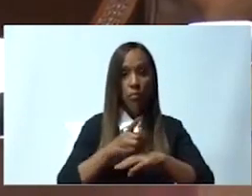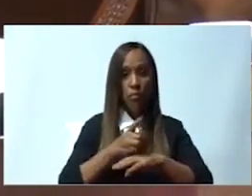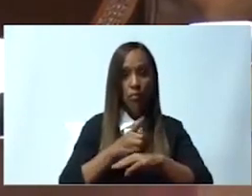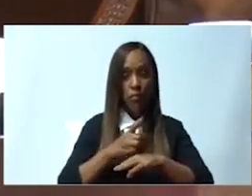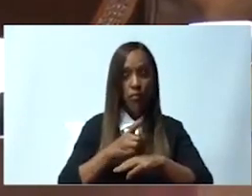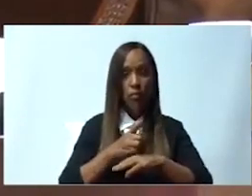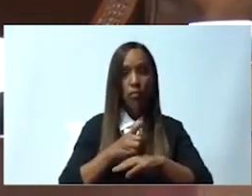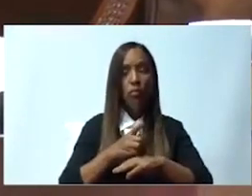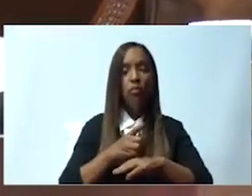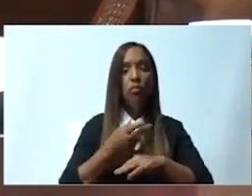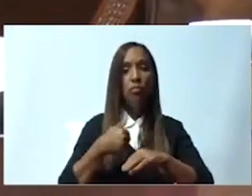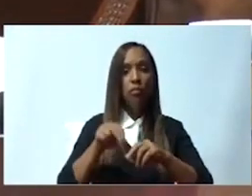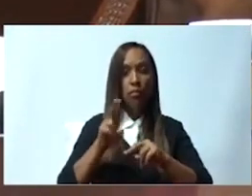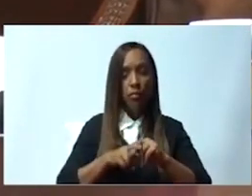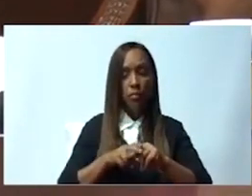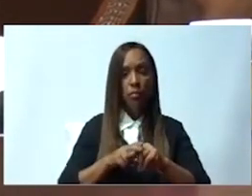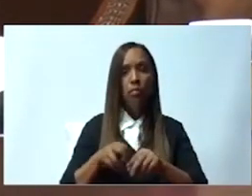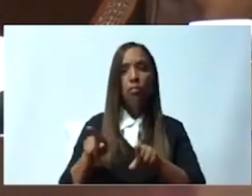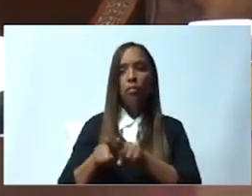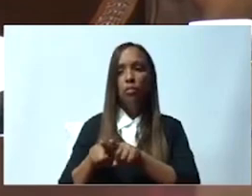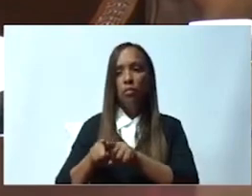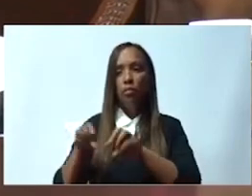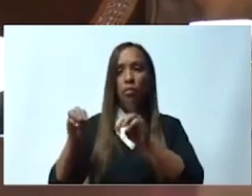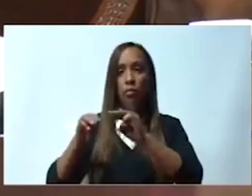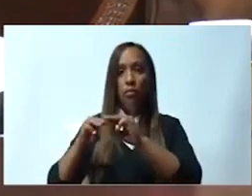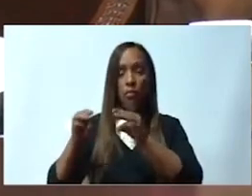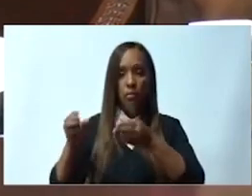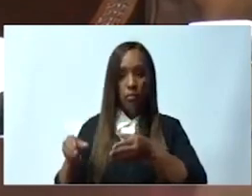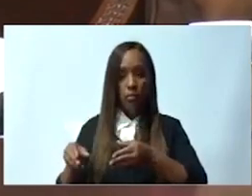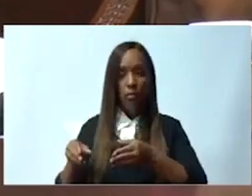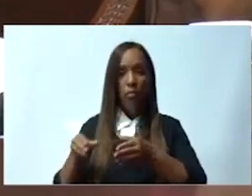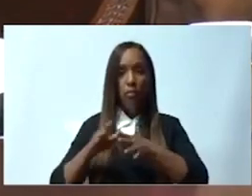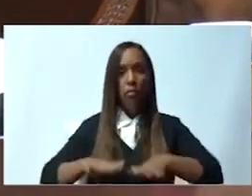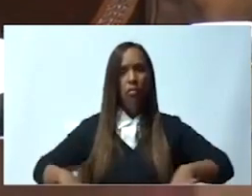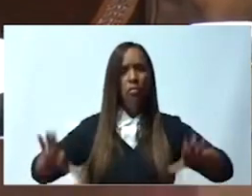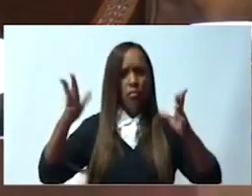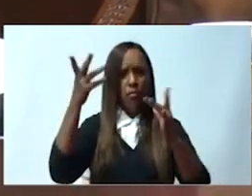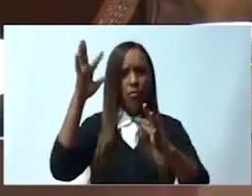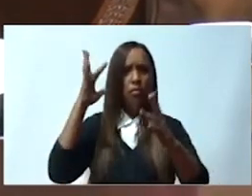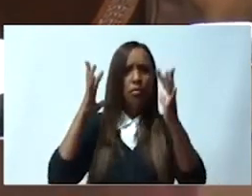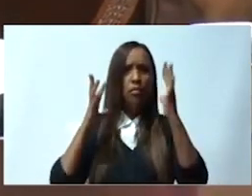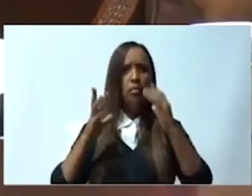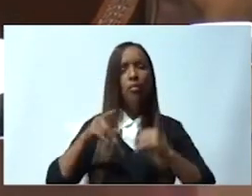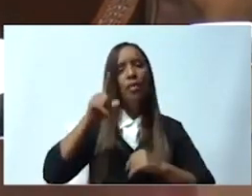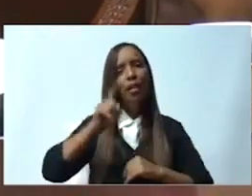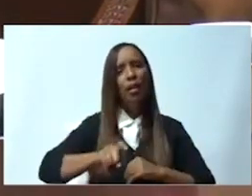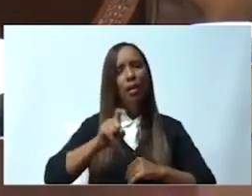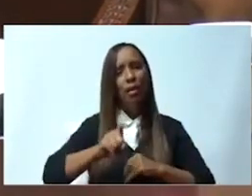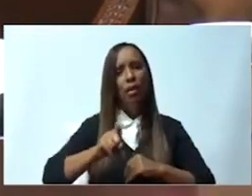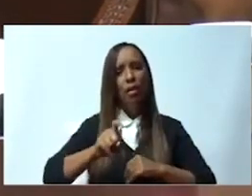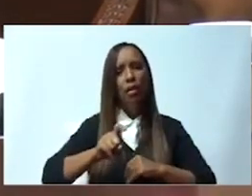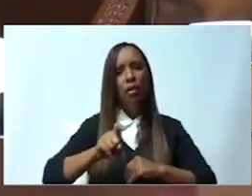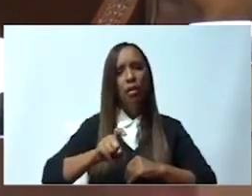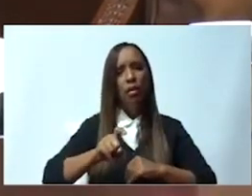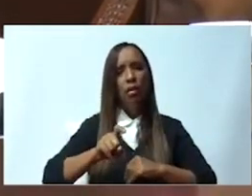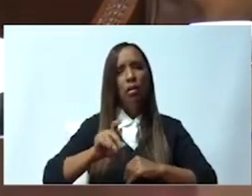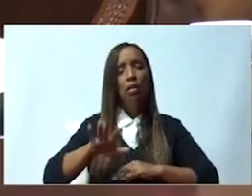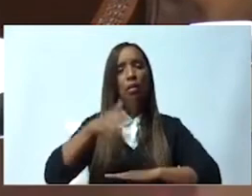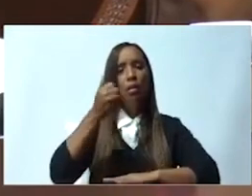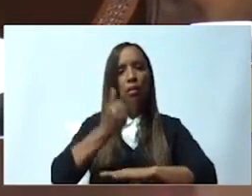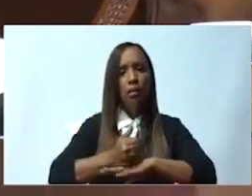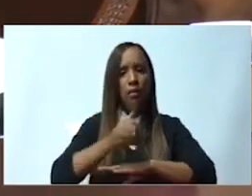Medio Ambiente y Recursos Naturales declarar área protegida municipal todas las áreas verdes y comunes del sector